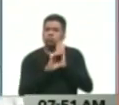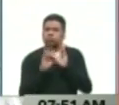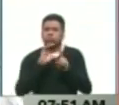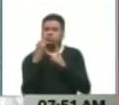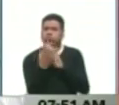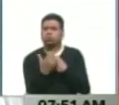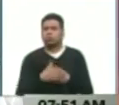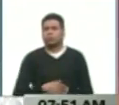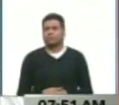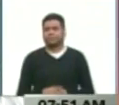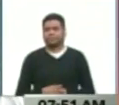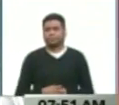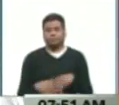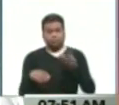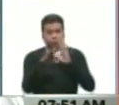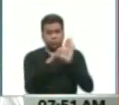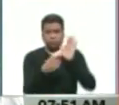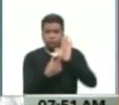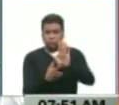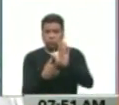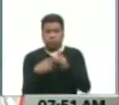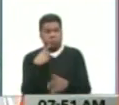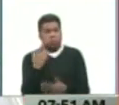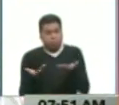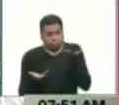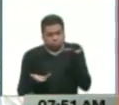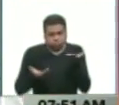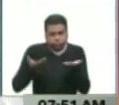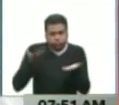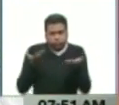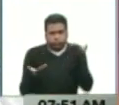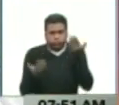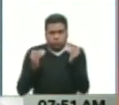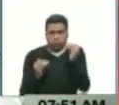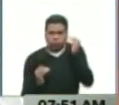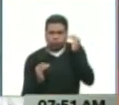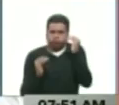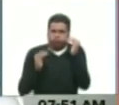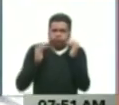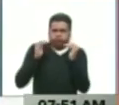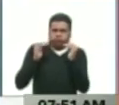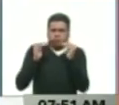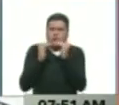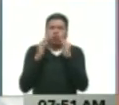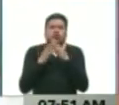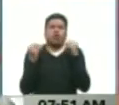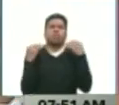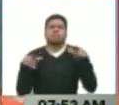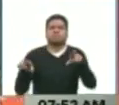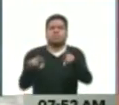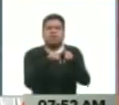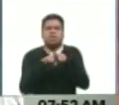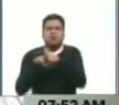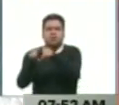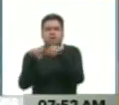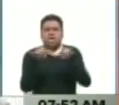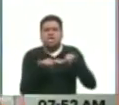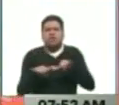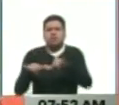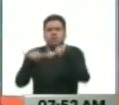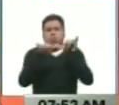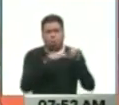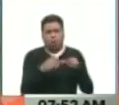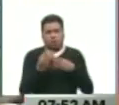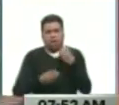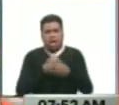la Constitución como una equidad de las culturas, reconociendo todo lo que hace el pueblo venezolano y su acervo histórico y su potencialidad